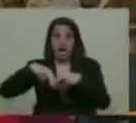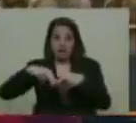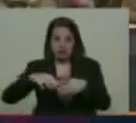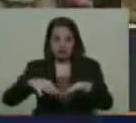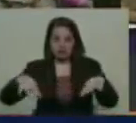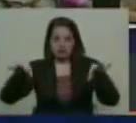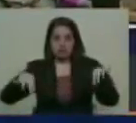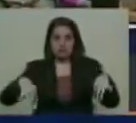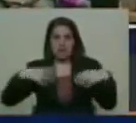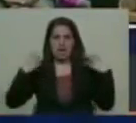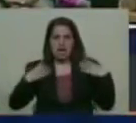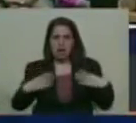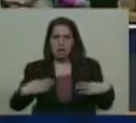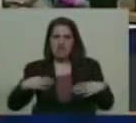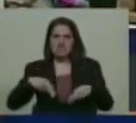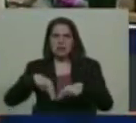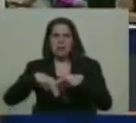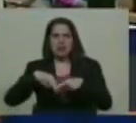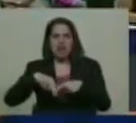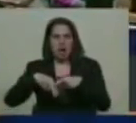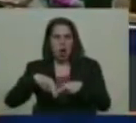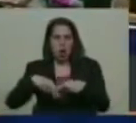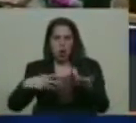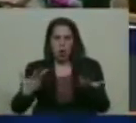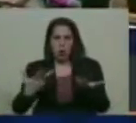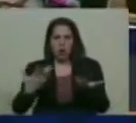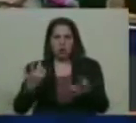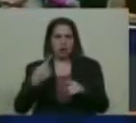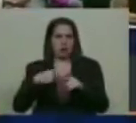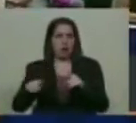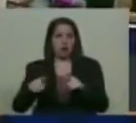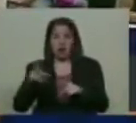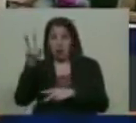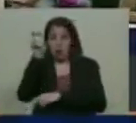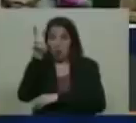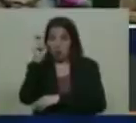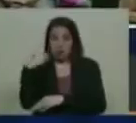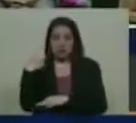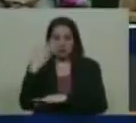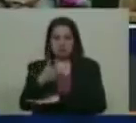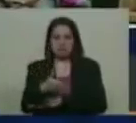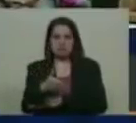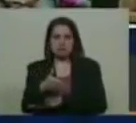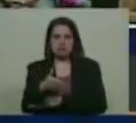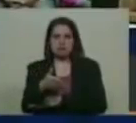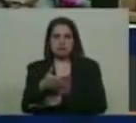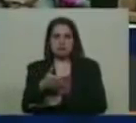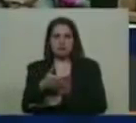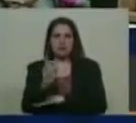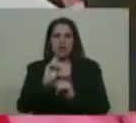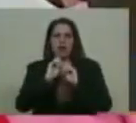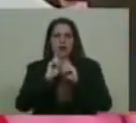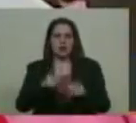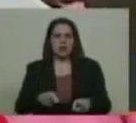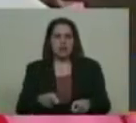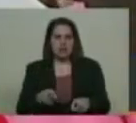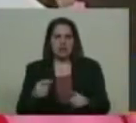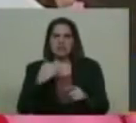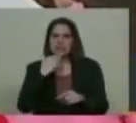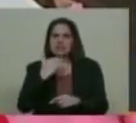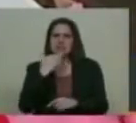camisa, pantalones, y todos los viernes íbamos a la avenida Solano, cerca de